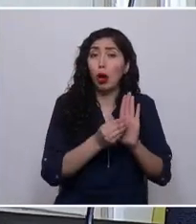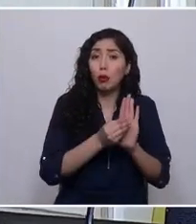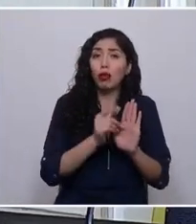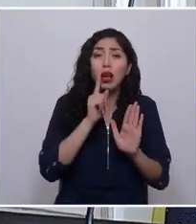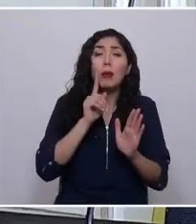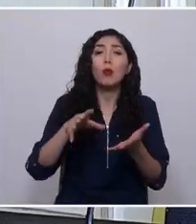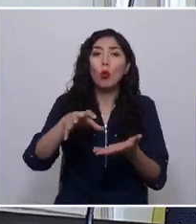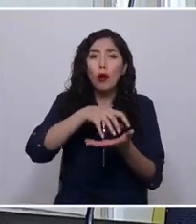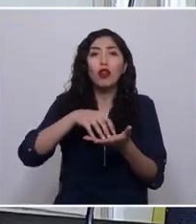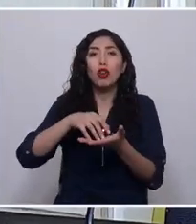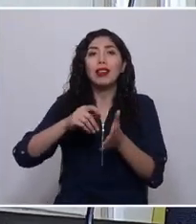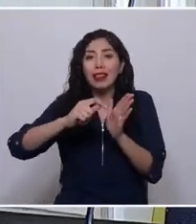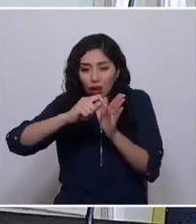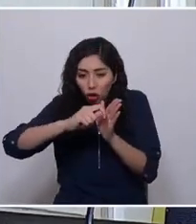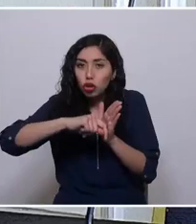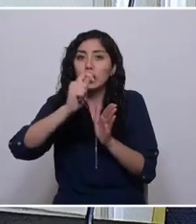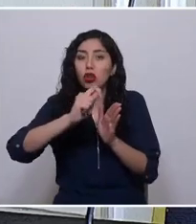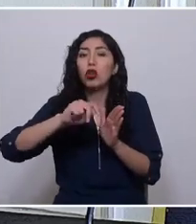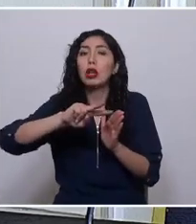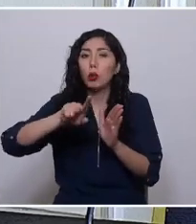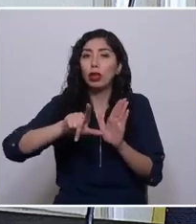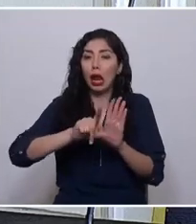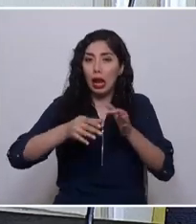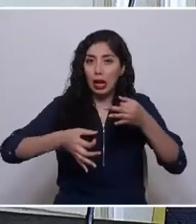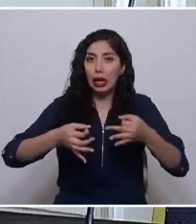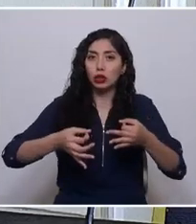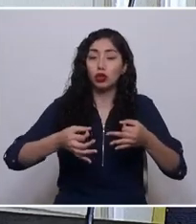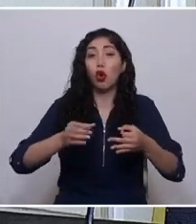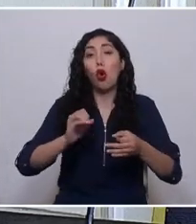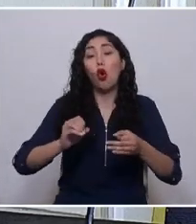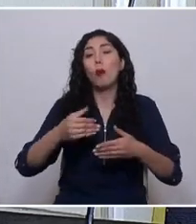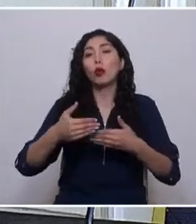legislación o en proceso de reconocimiento.